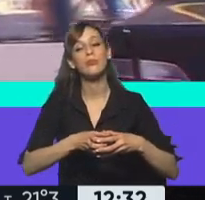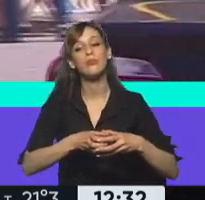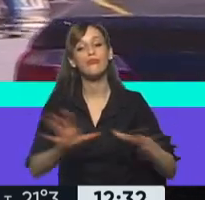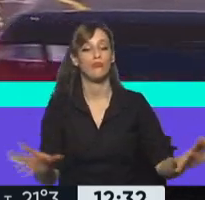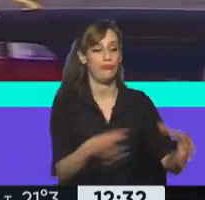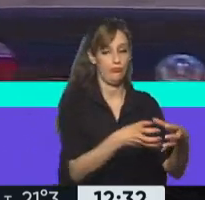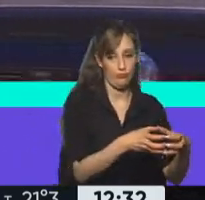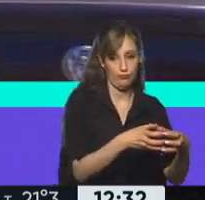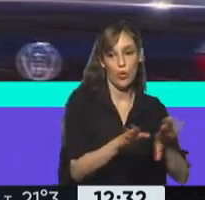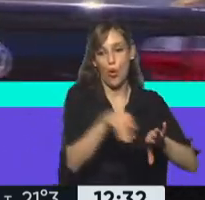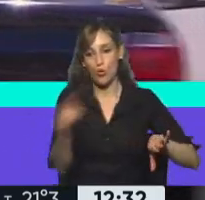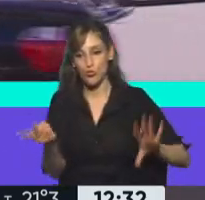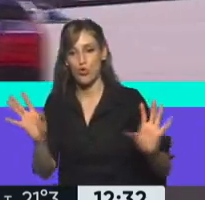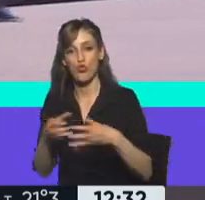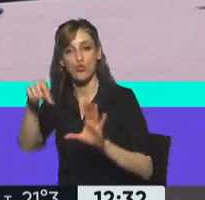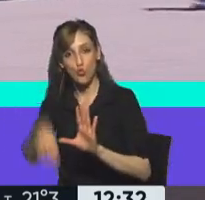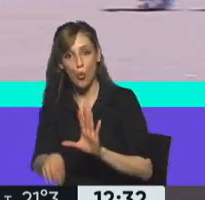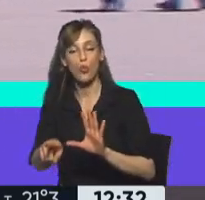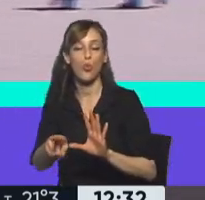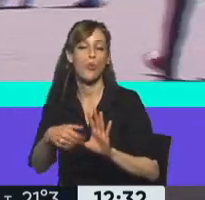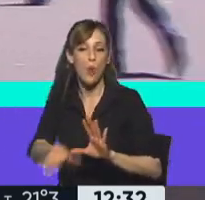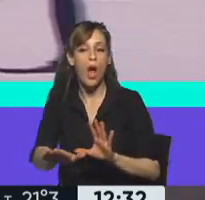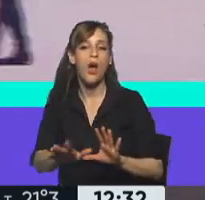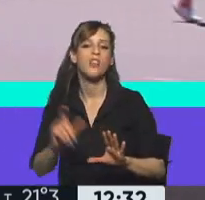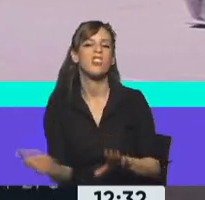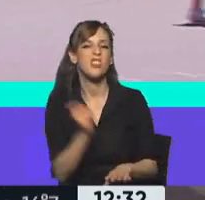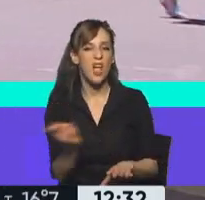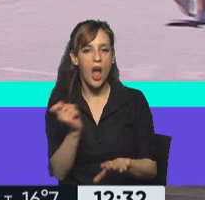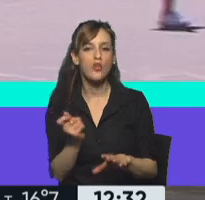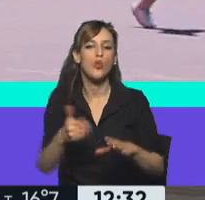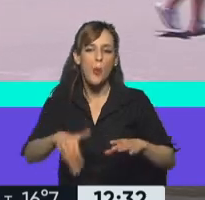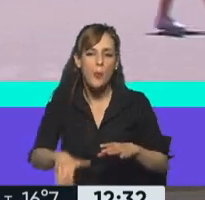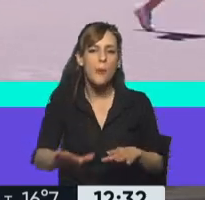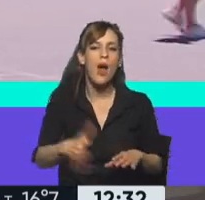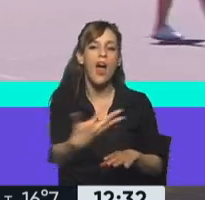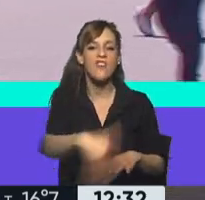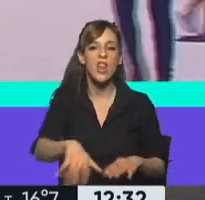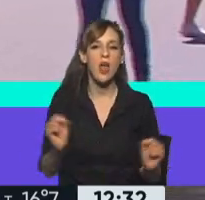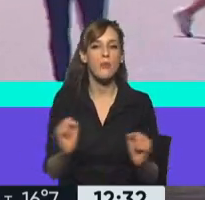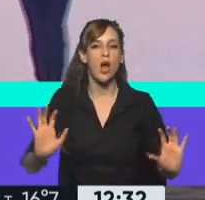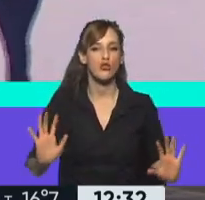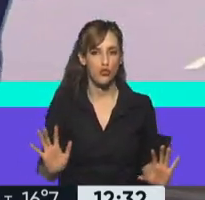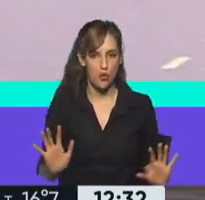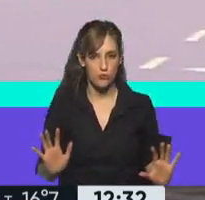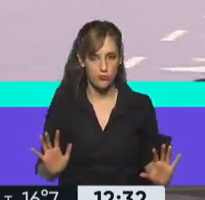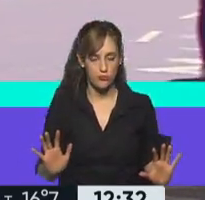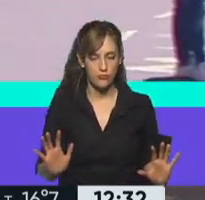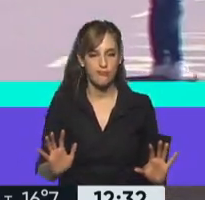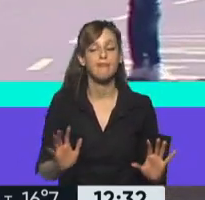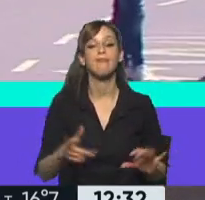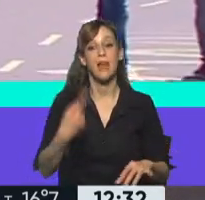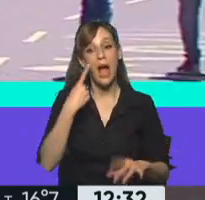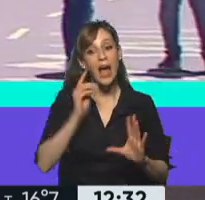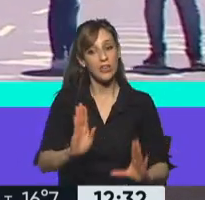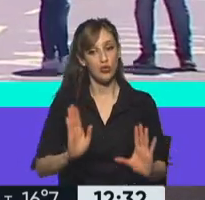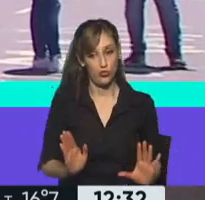y los sindicatos estarán llegando a la Plaza de Mayo por Avenida de Mayo. Y atención al